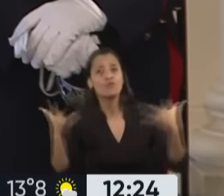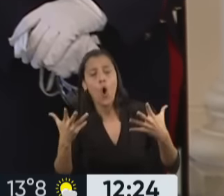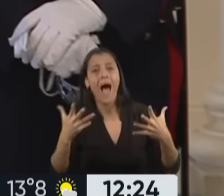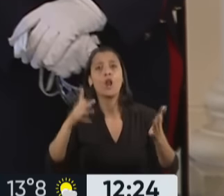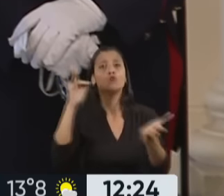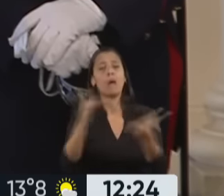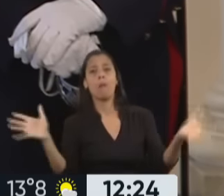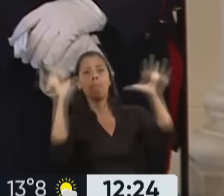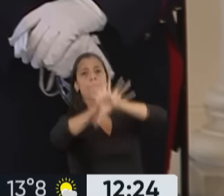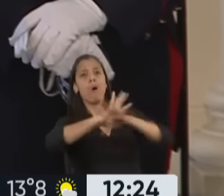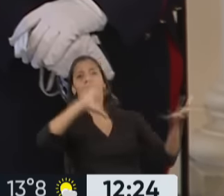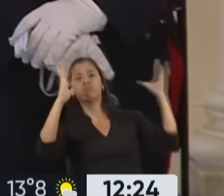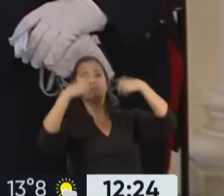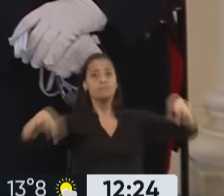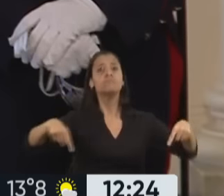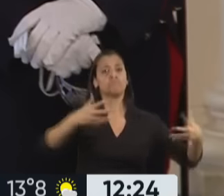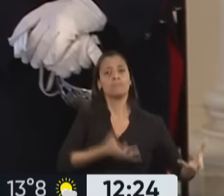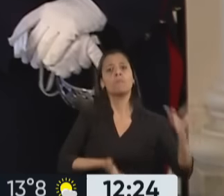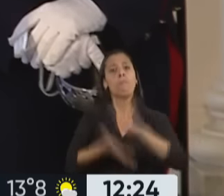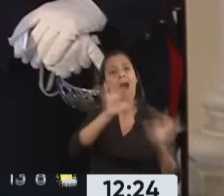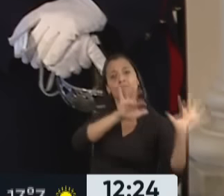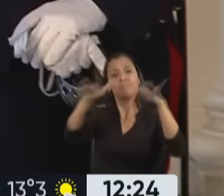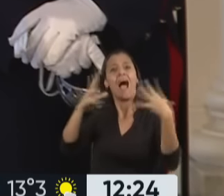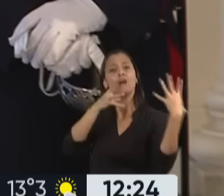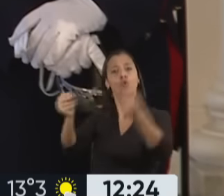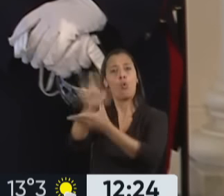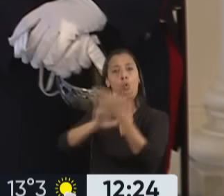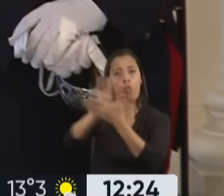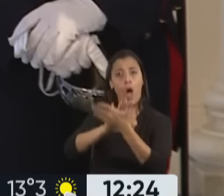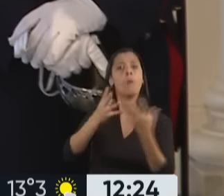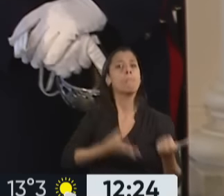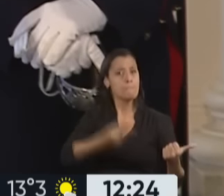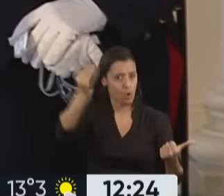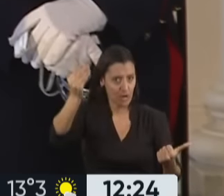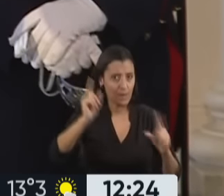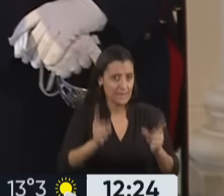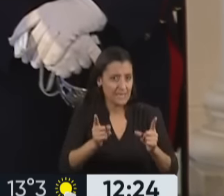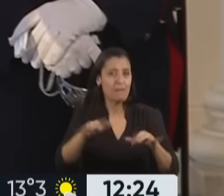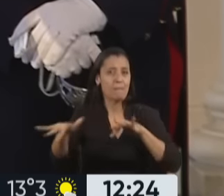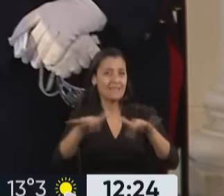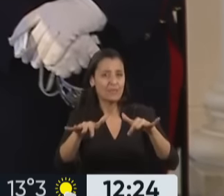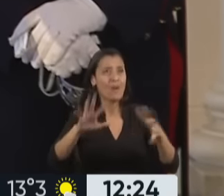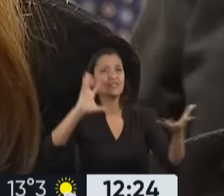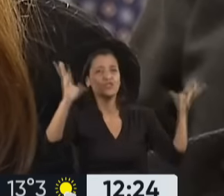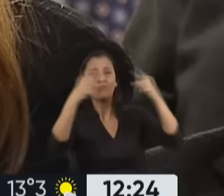naturales e intervinieron en varios casos en ese sentido.